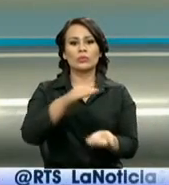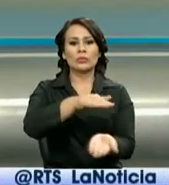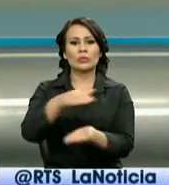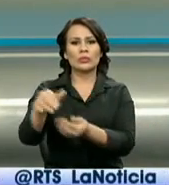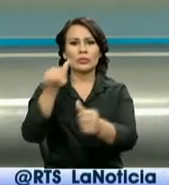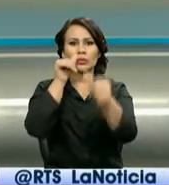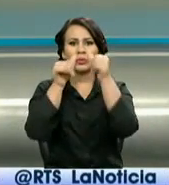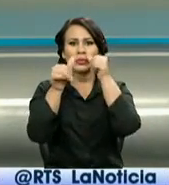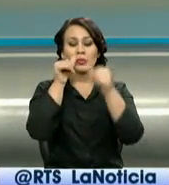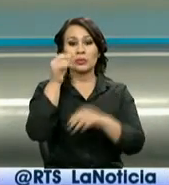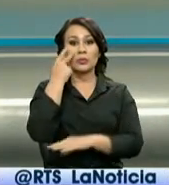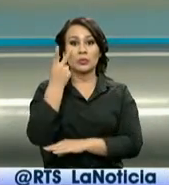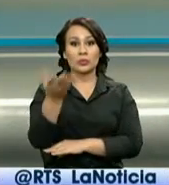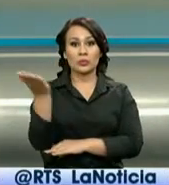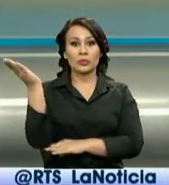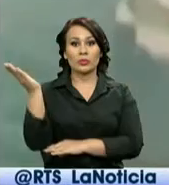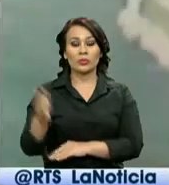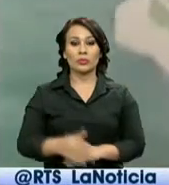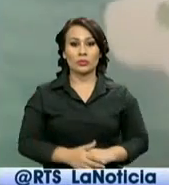droga. Veamos.